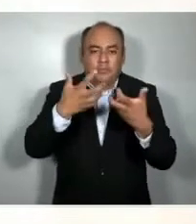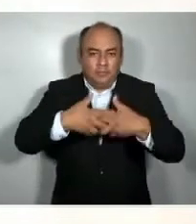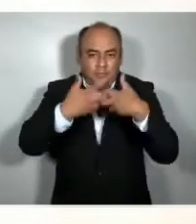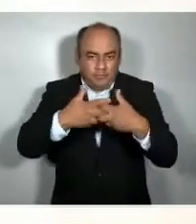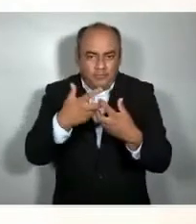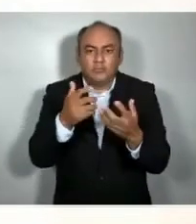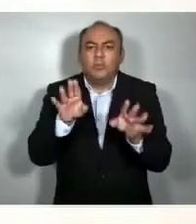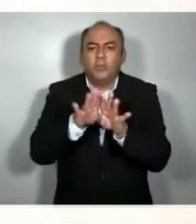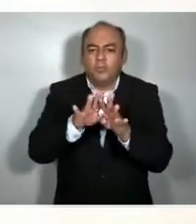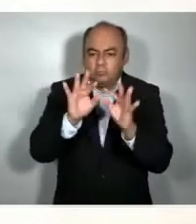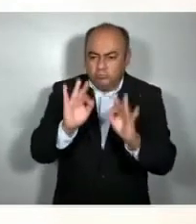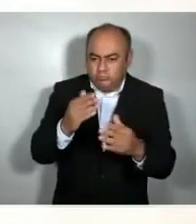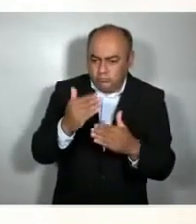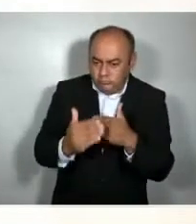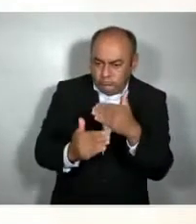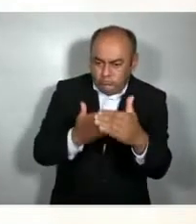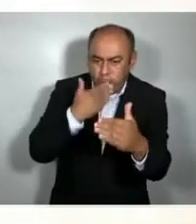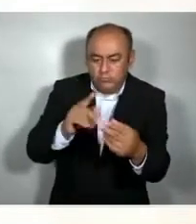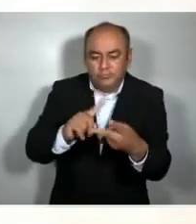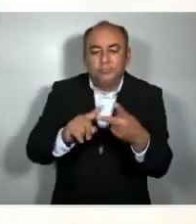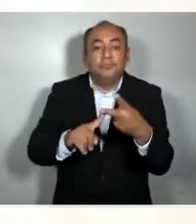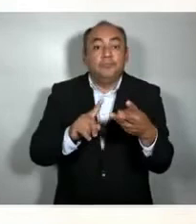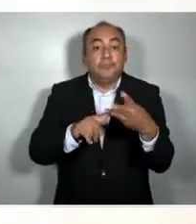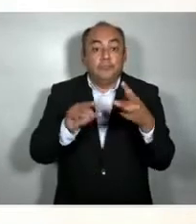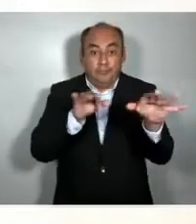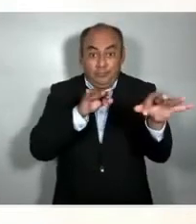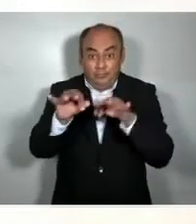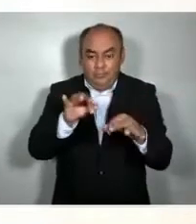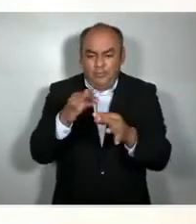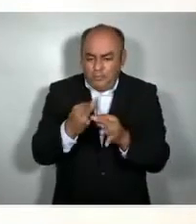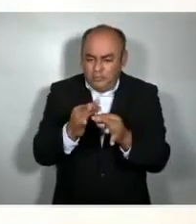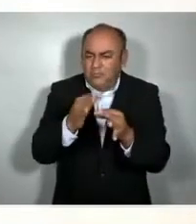la estabilidad del empleo se recargan